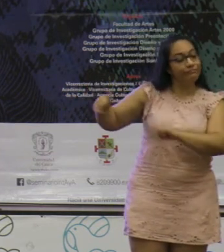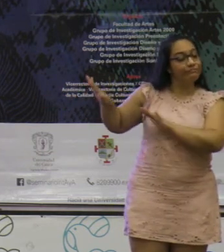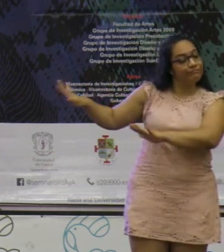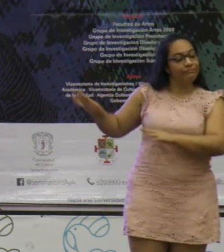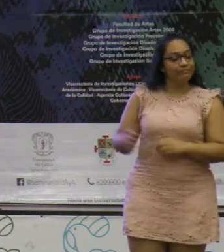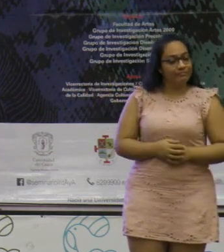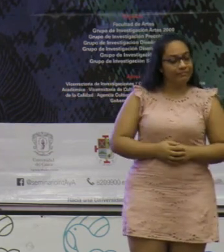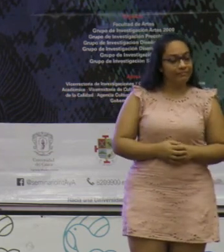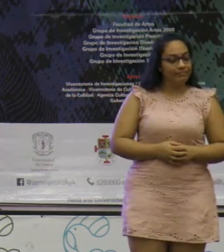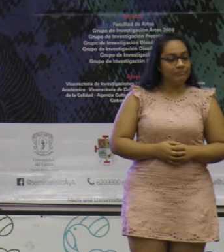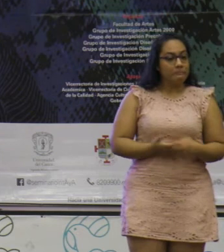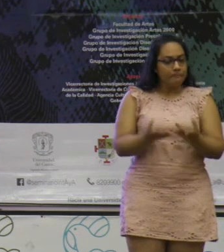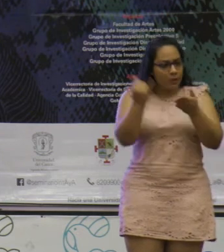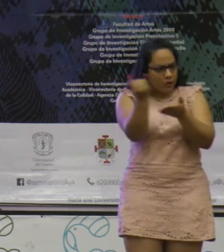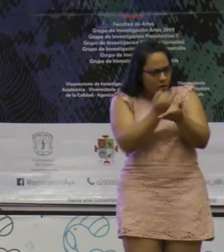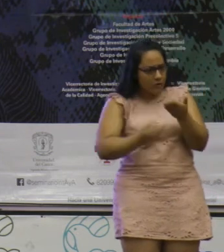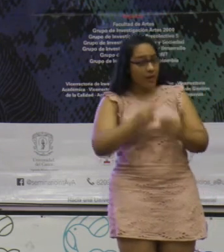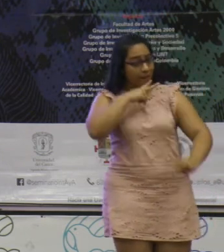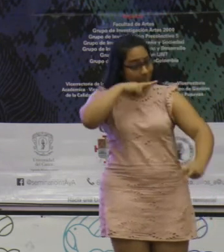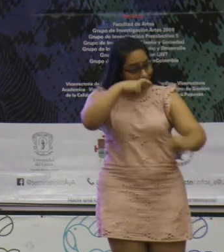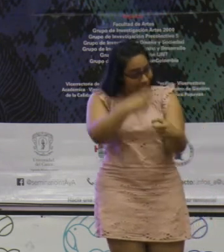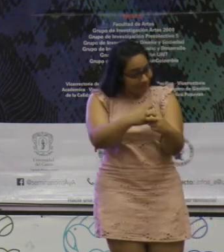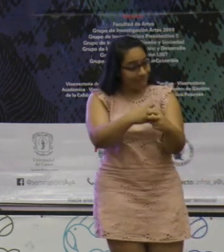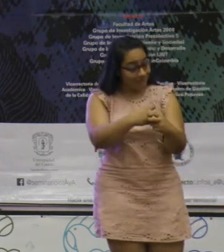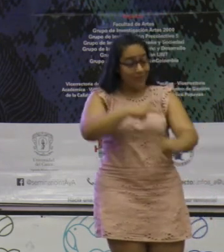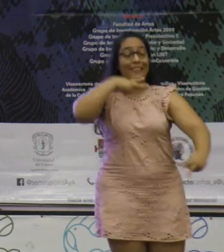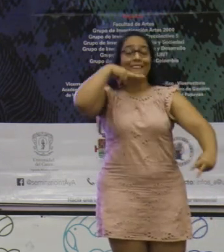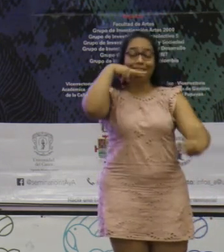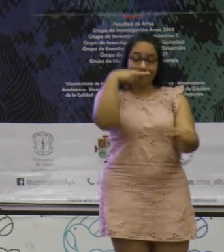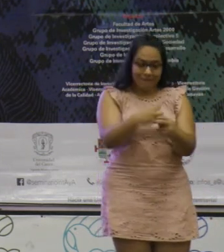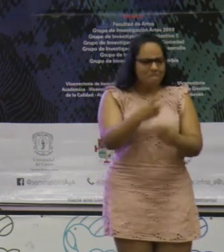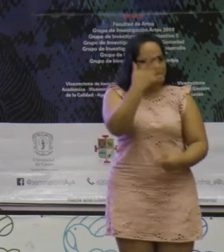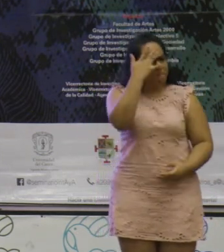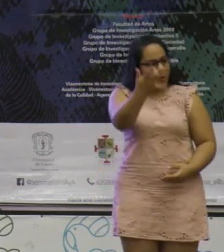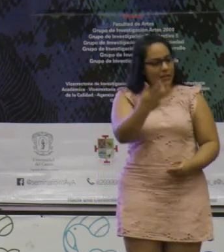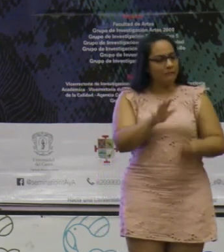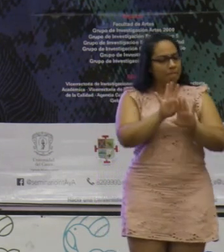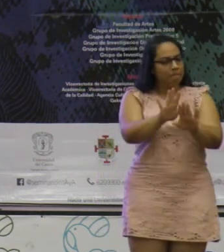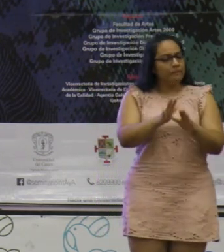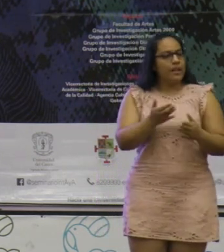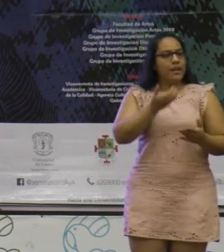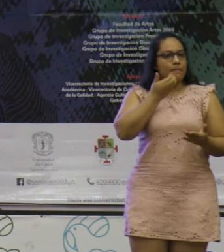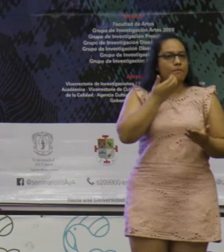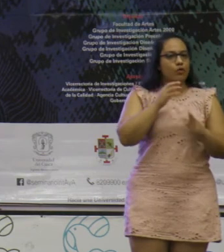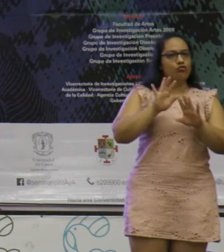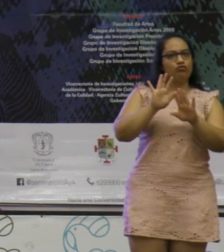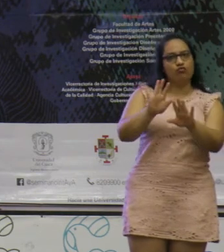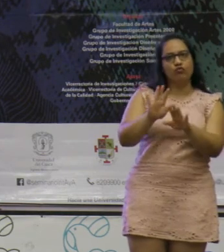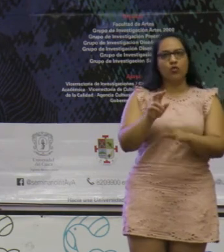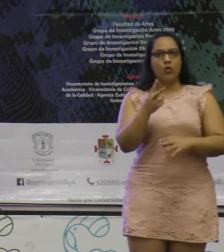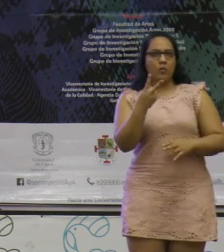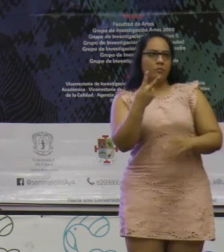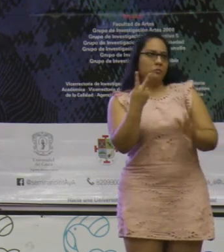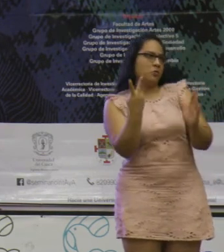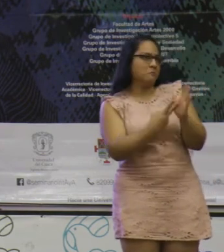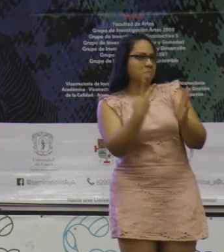cositas, ¿vale? La ilustración es una cosa muy complicada. Muy, muy complicada, porque a diferencia de estas prácticas del 20 y del 19